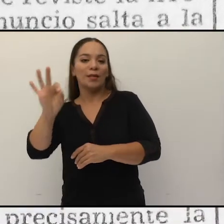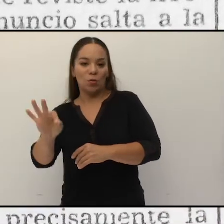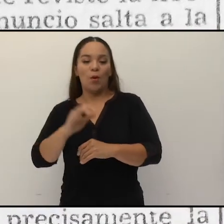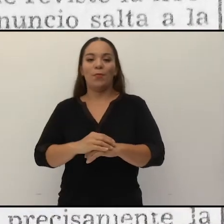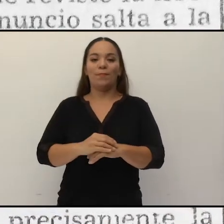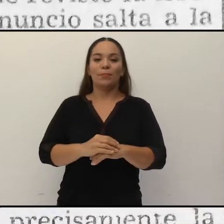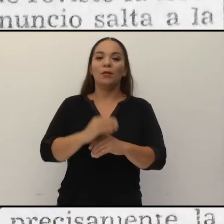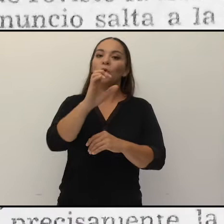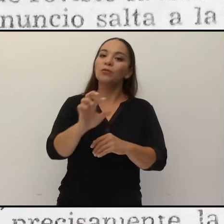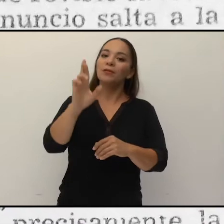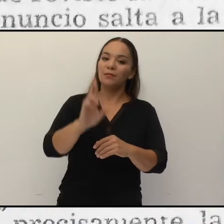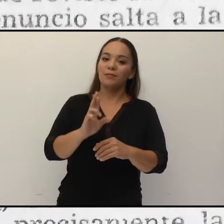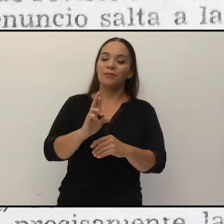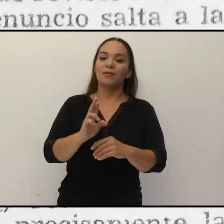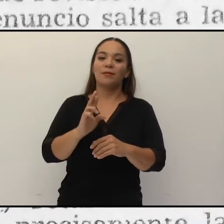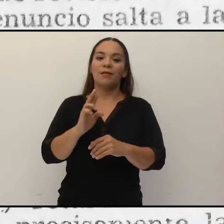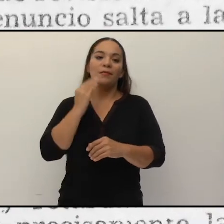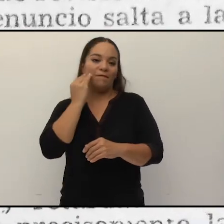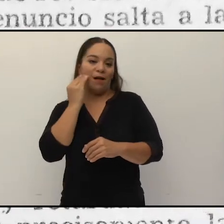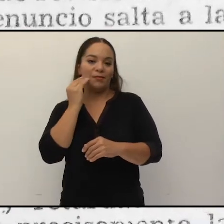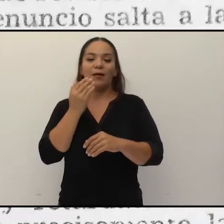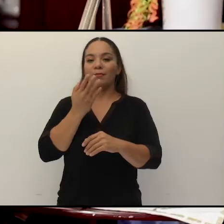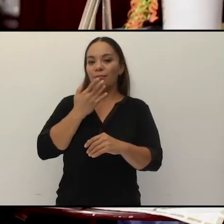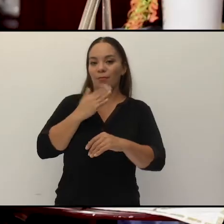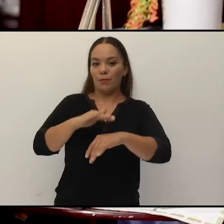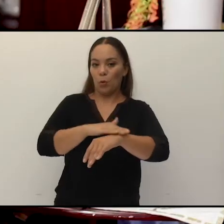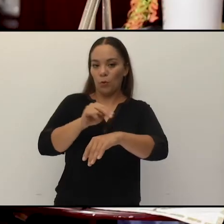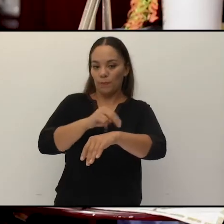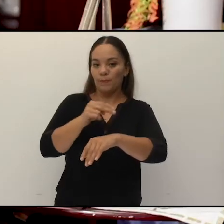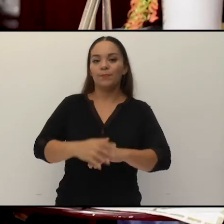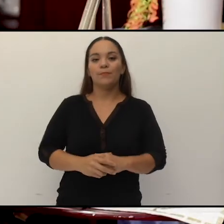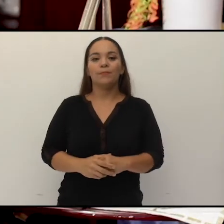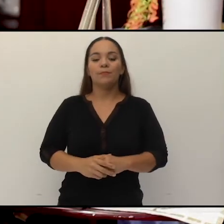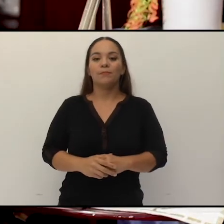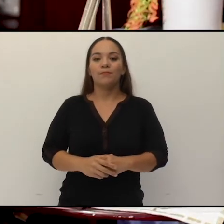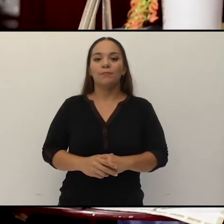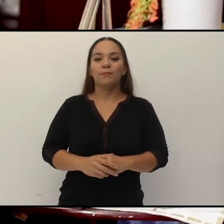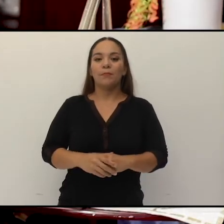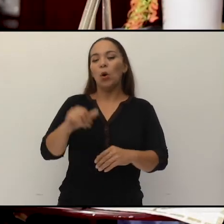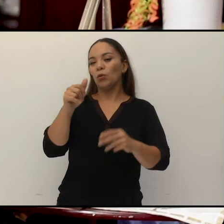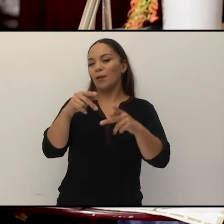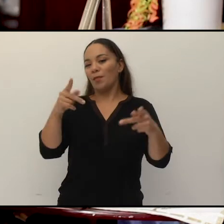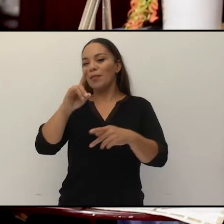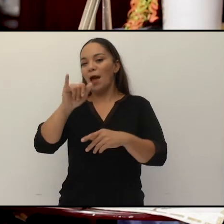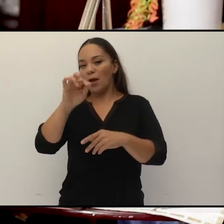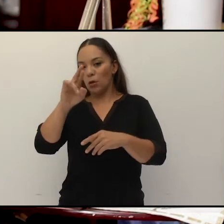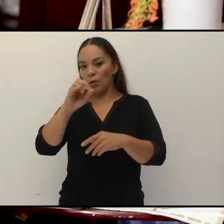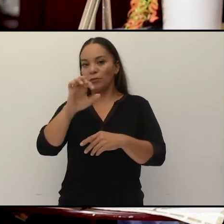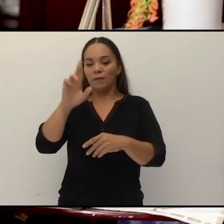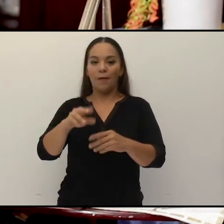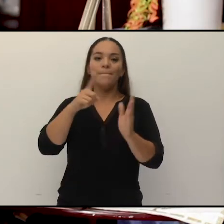abril de 1949, los costarricenses de raza de color, en el Diario de Costa Rica